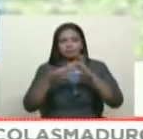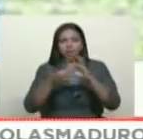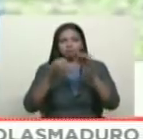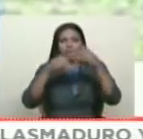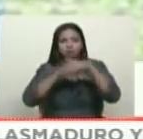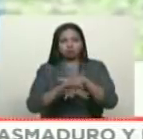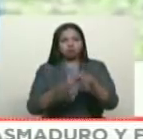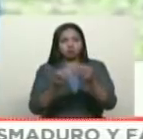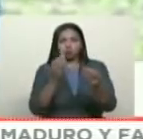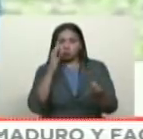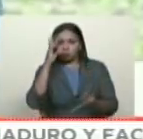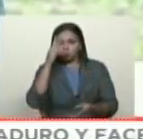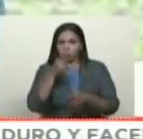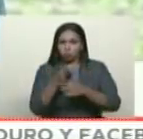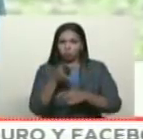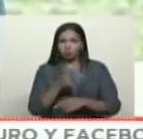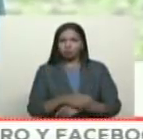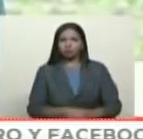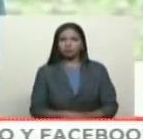disciplinada, obediente,